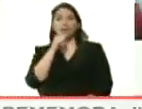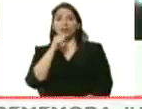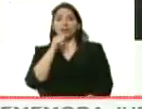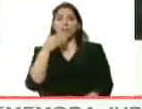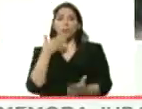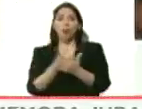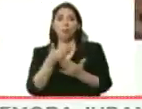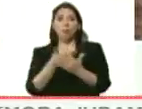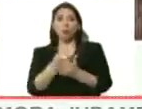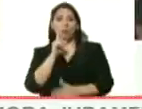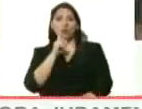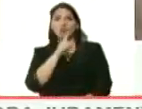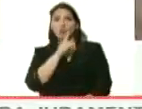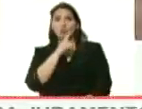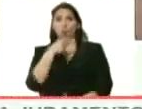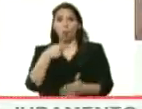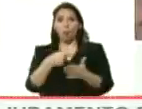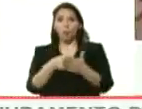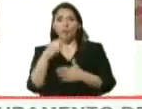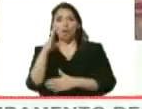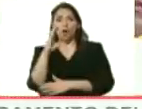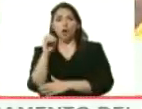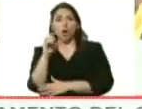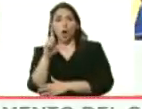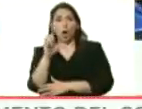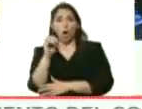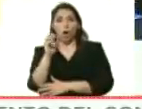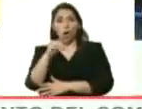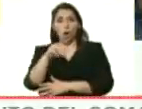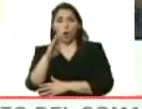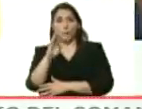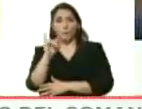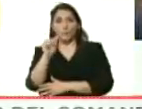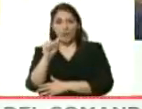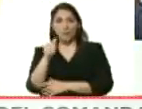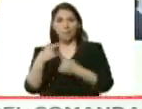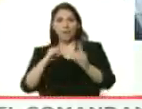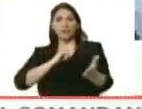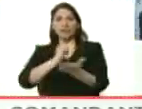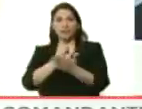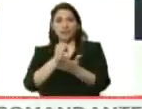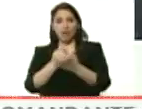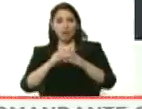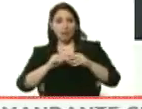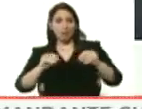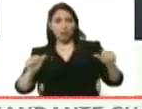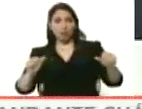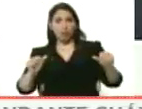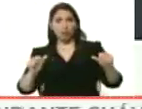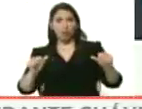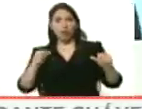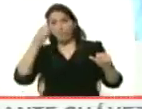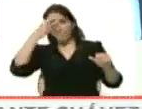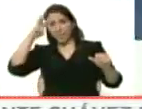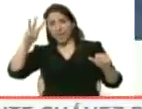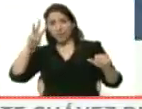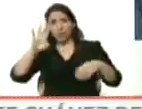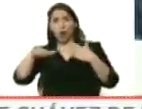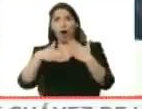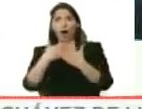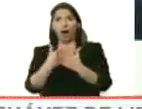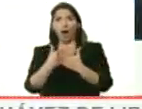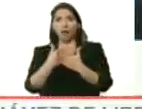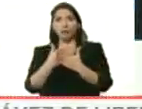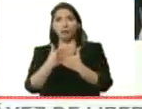nombre de Colombia para identificar al vasto territorio que se extiende desde México hasta el Cabo